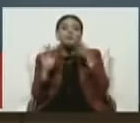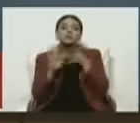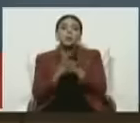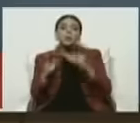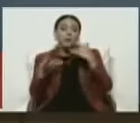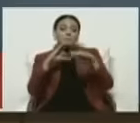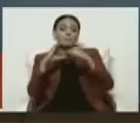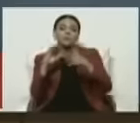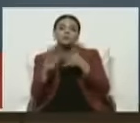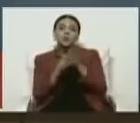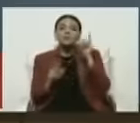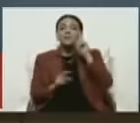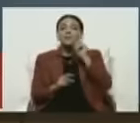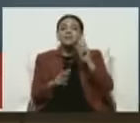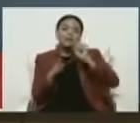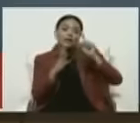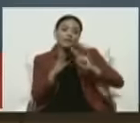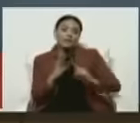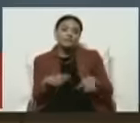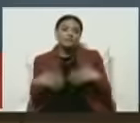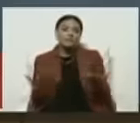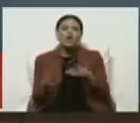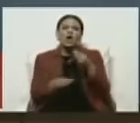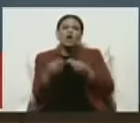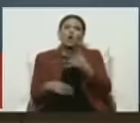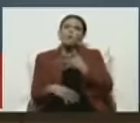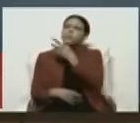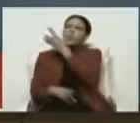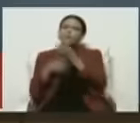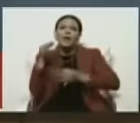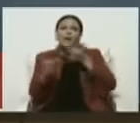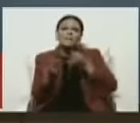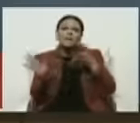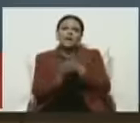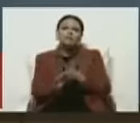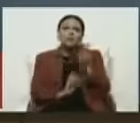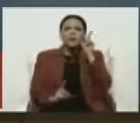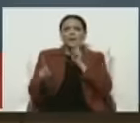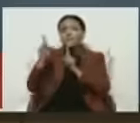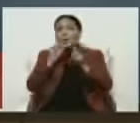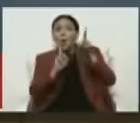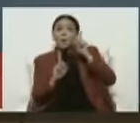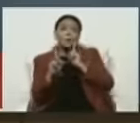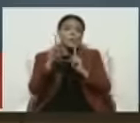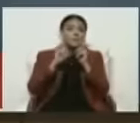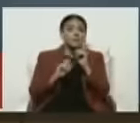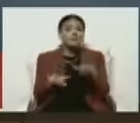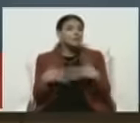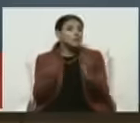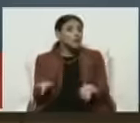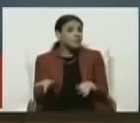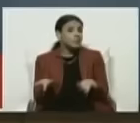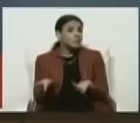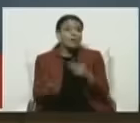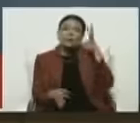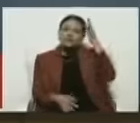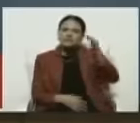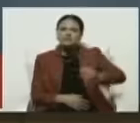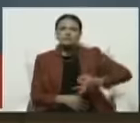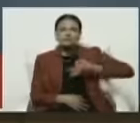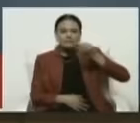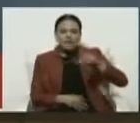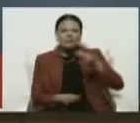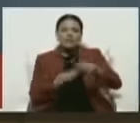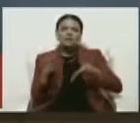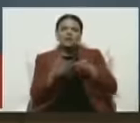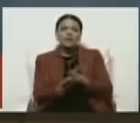estrafalarios. Entonces, ¿cómo explican los que dicen esas mentiras recurrentes para siempre colocar